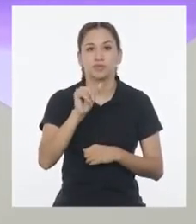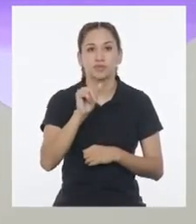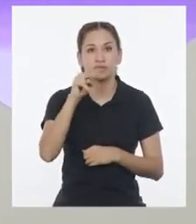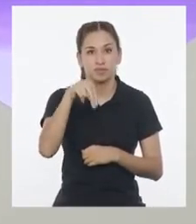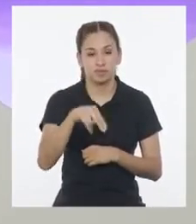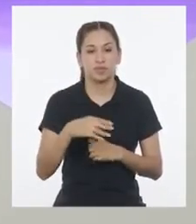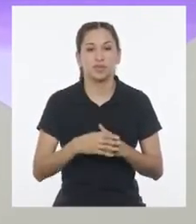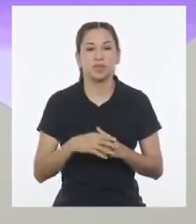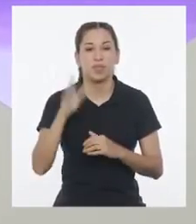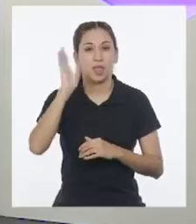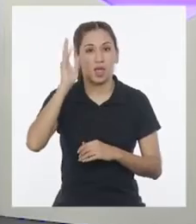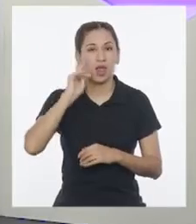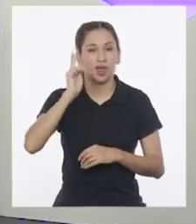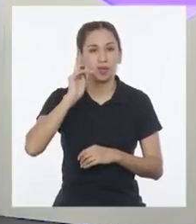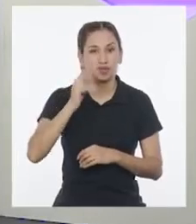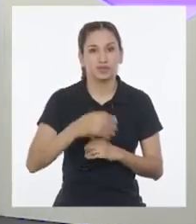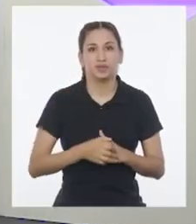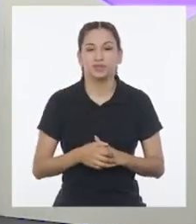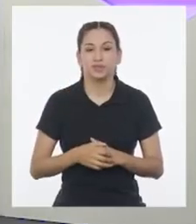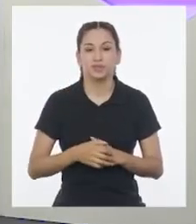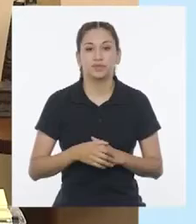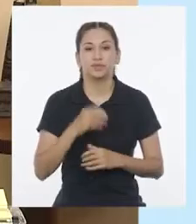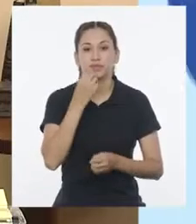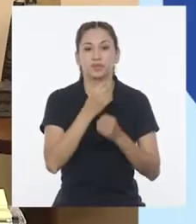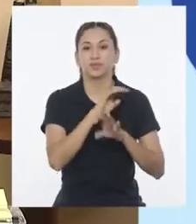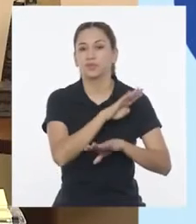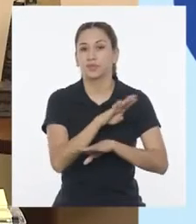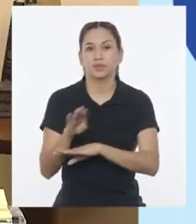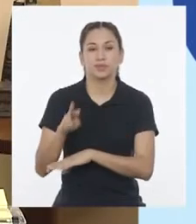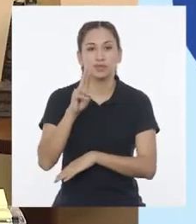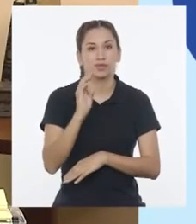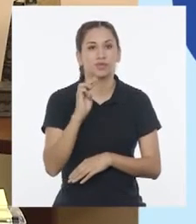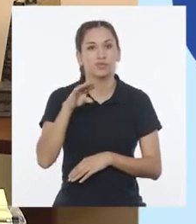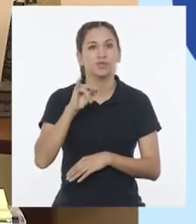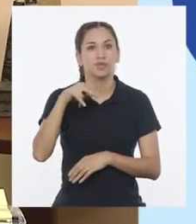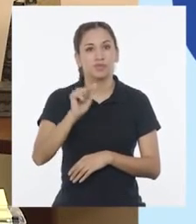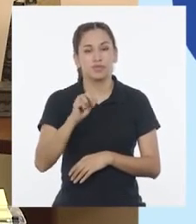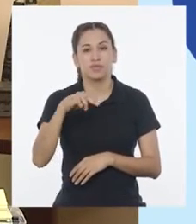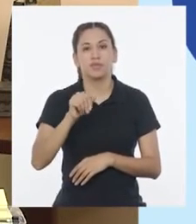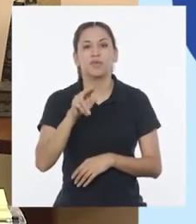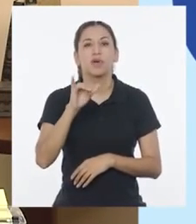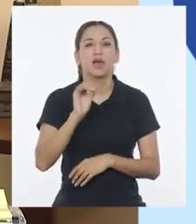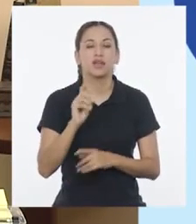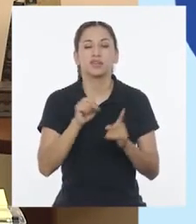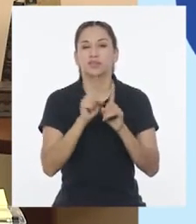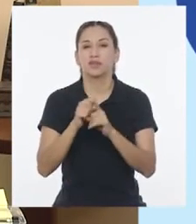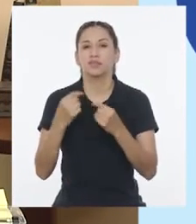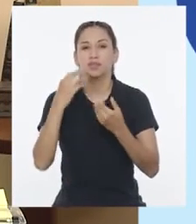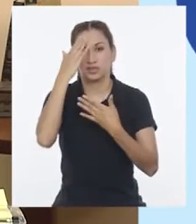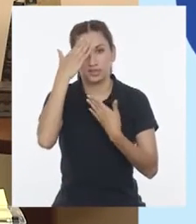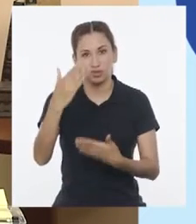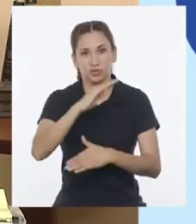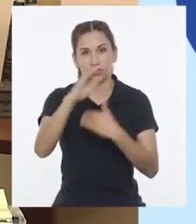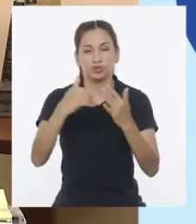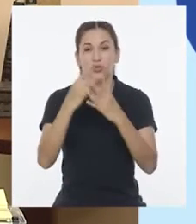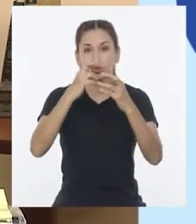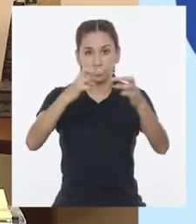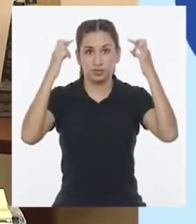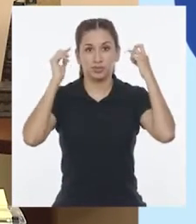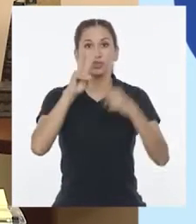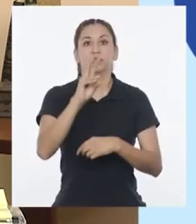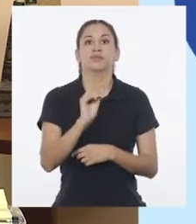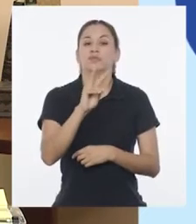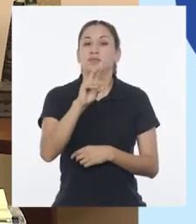profesor Iván Figueroa. ¡Hola, profesor! Buenas tardes, Romina y Mario, y mis saludos también para toda la